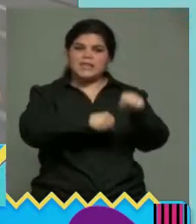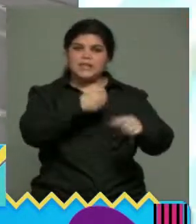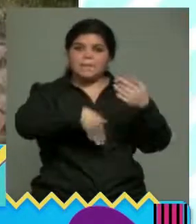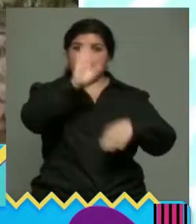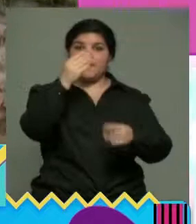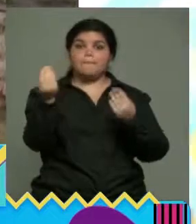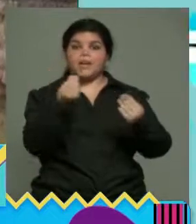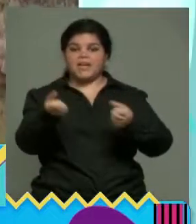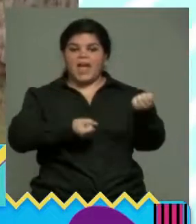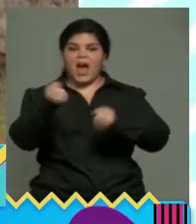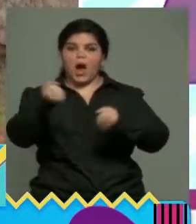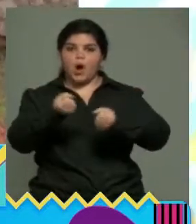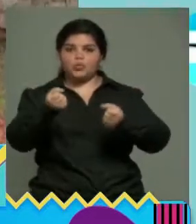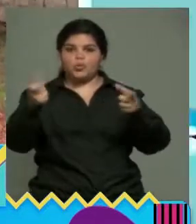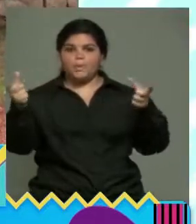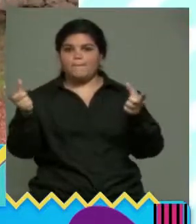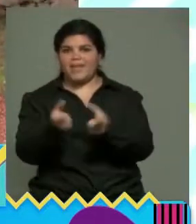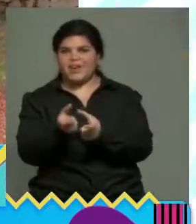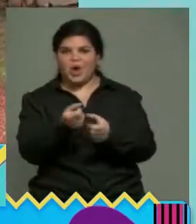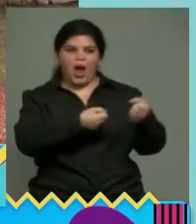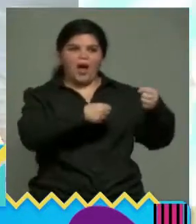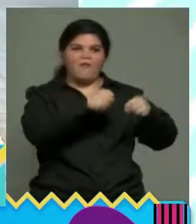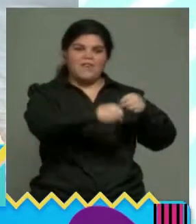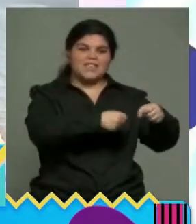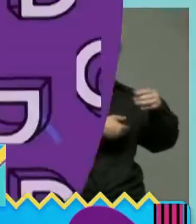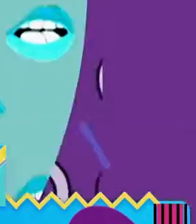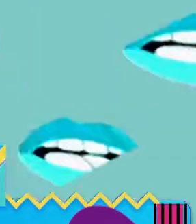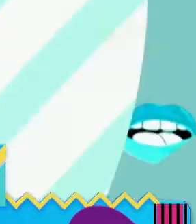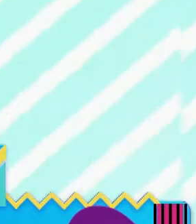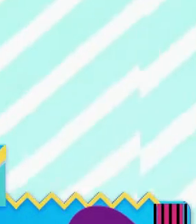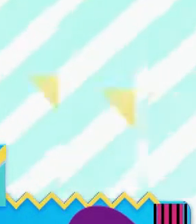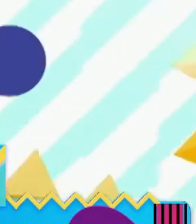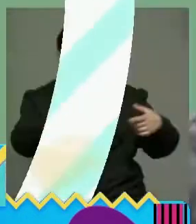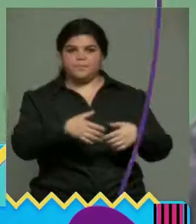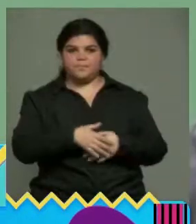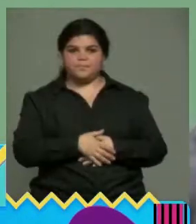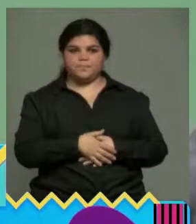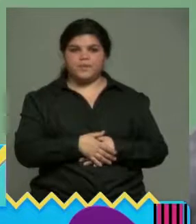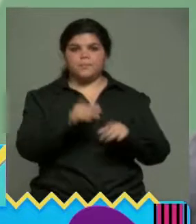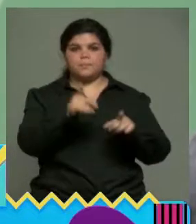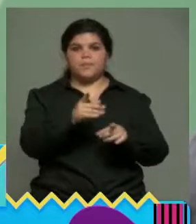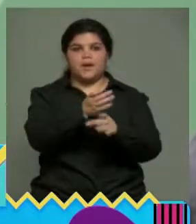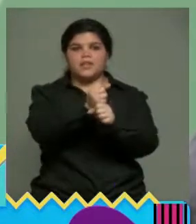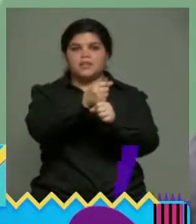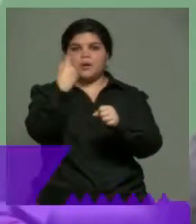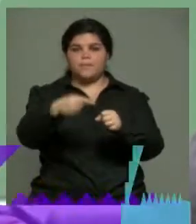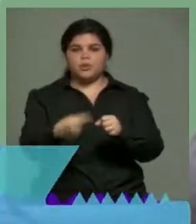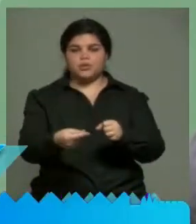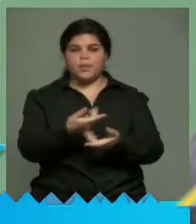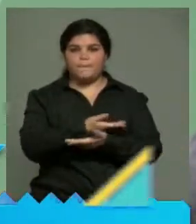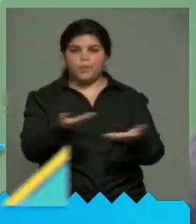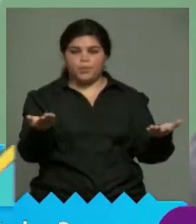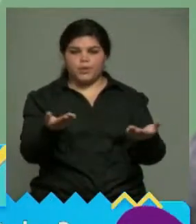menos vehículos, menos autos particulares. Y el ciclista es una de las alternativas, la otra es el transporte público.